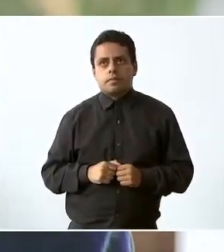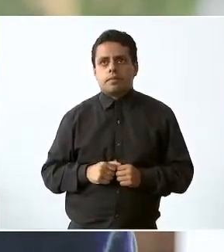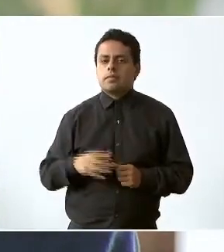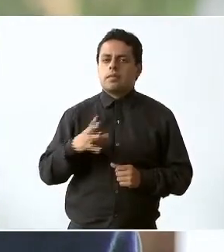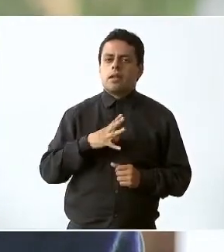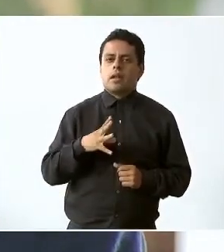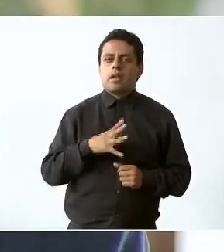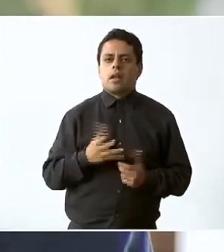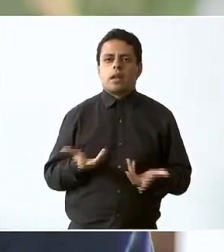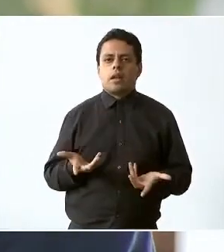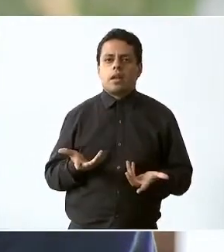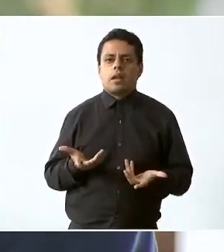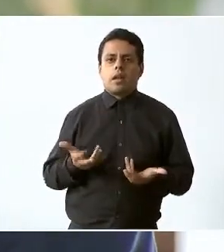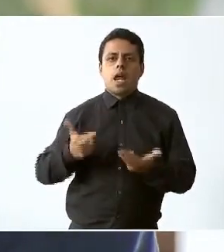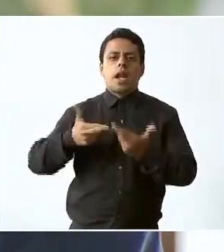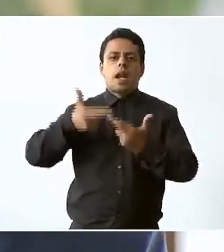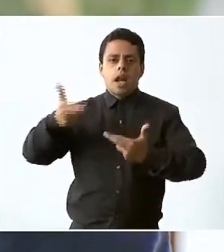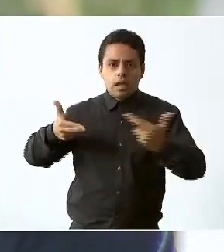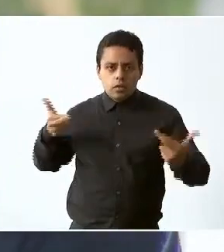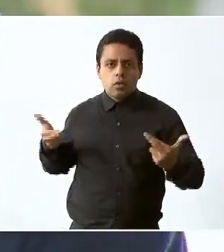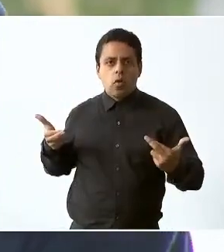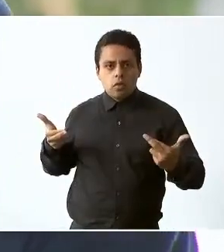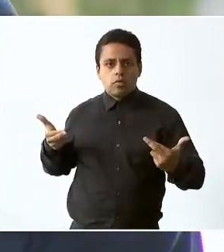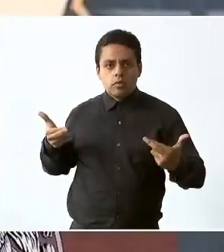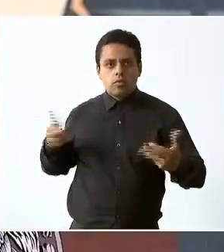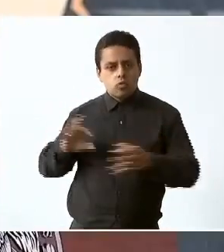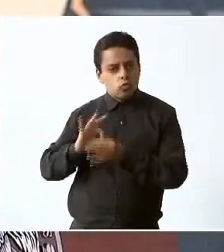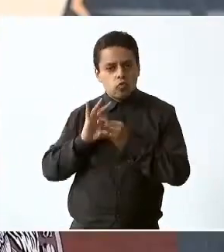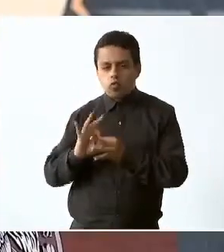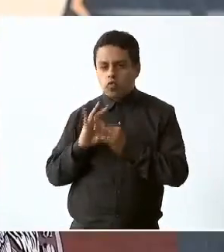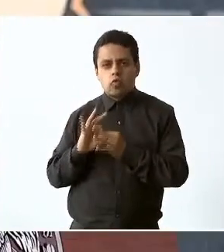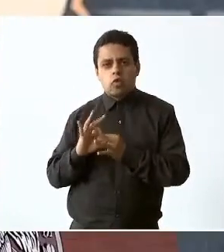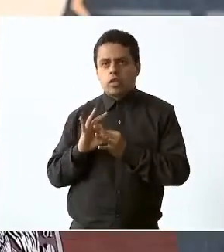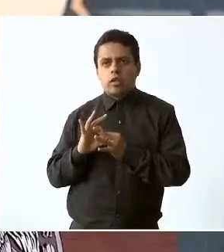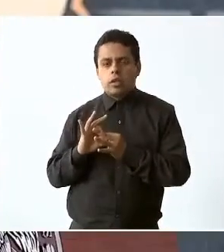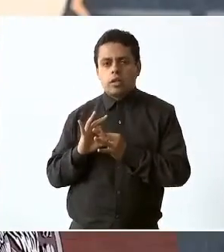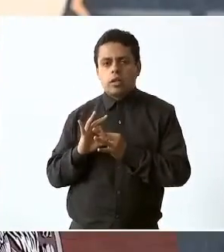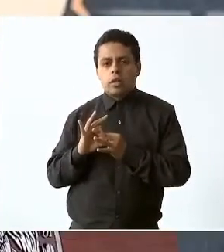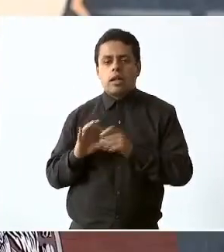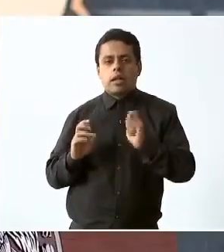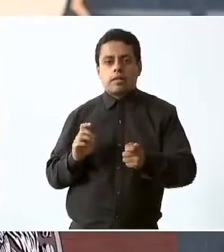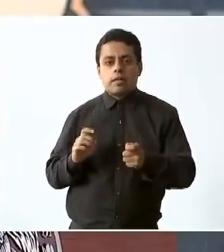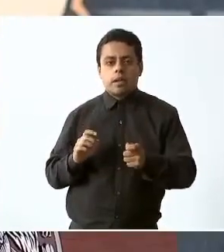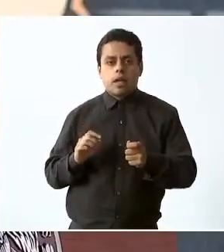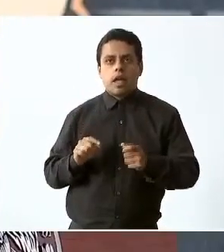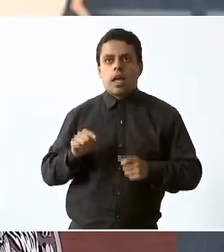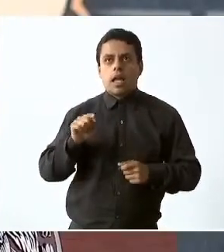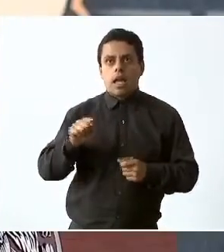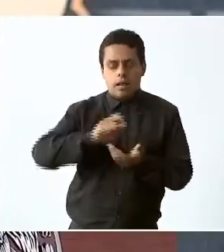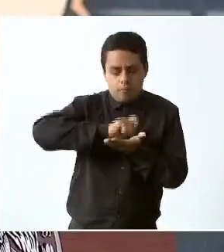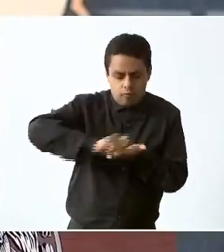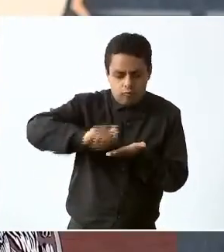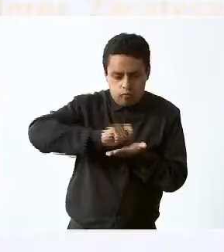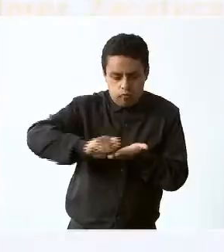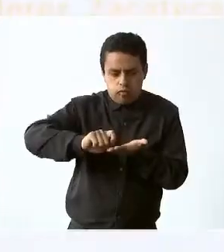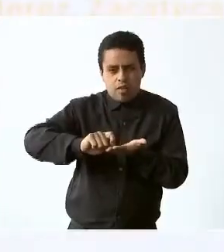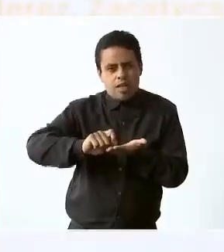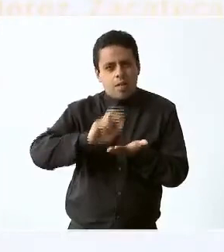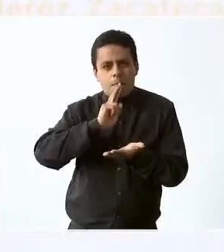una relación estrecha con la creación de sus mejores poemas.